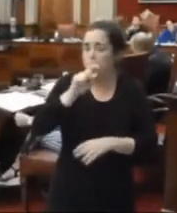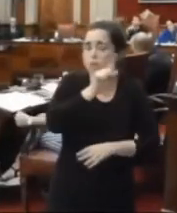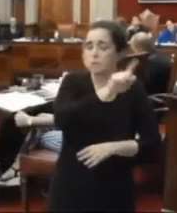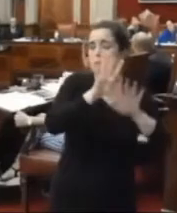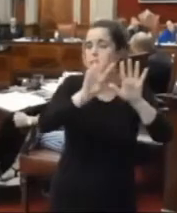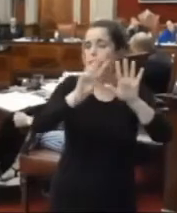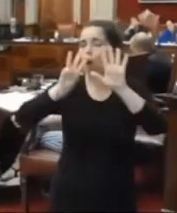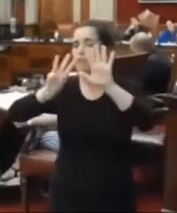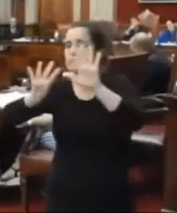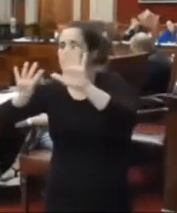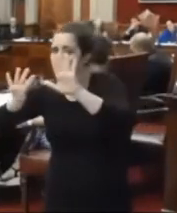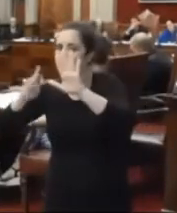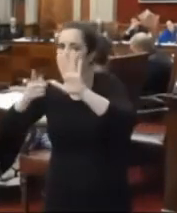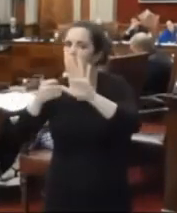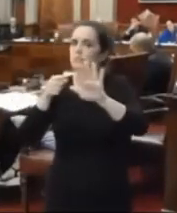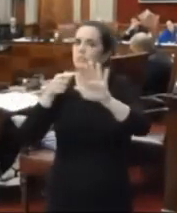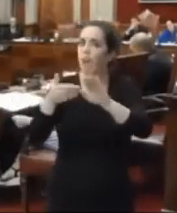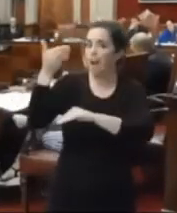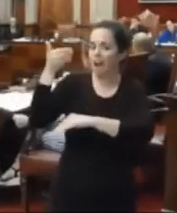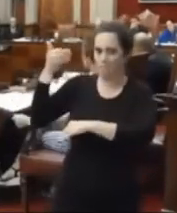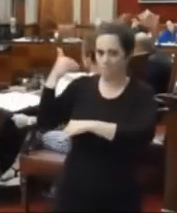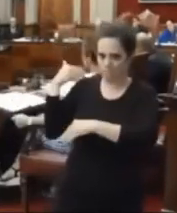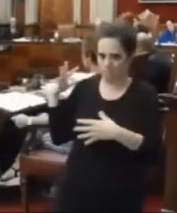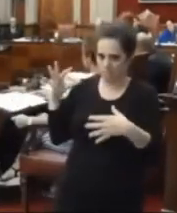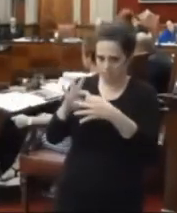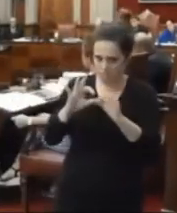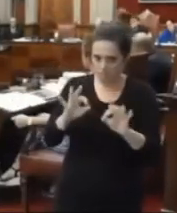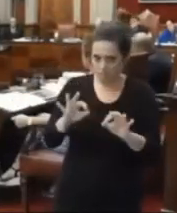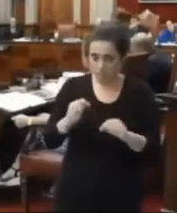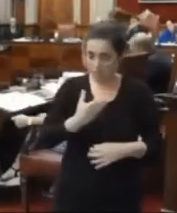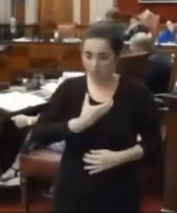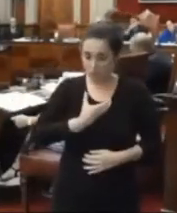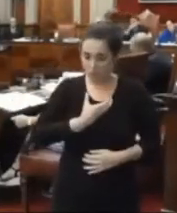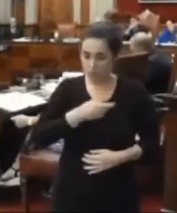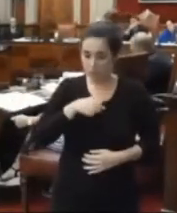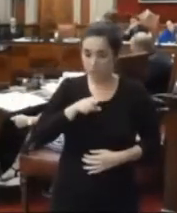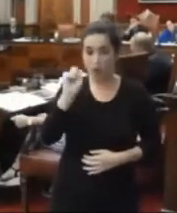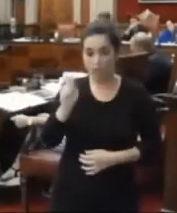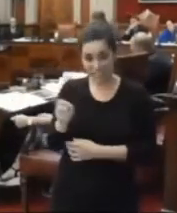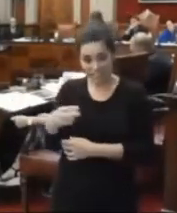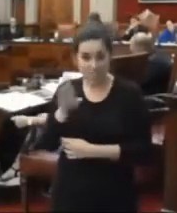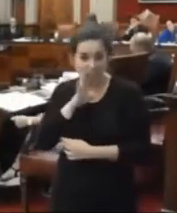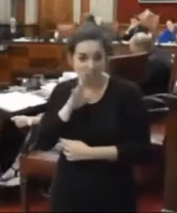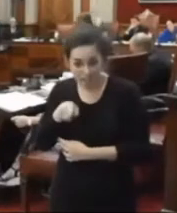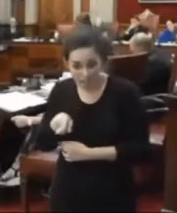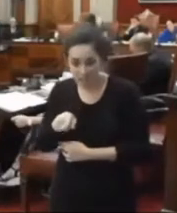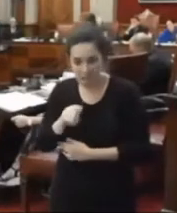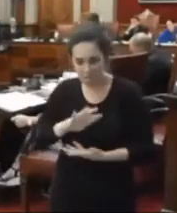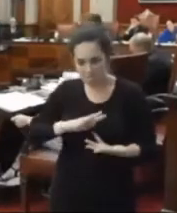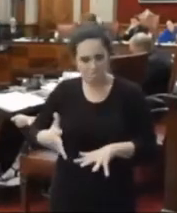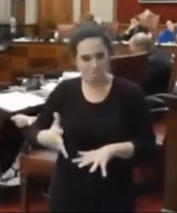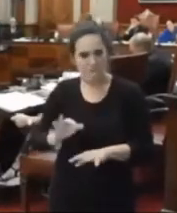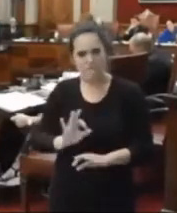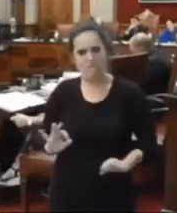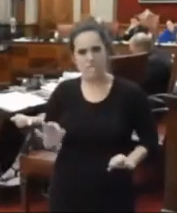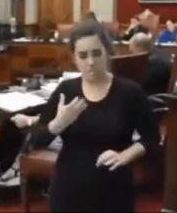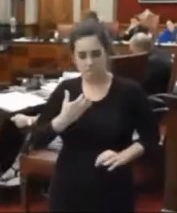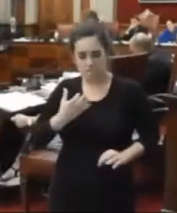1989. El ayuntamiento no ha ejecutado esta sentencia. En el